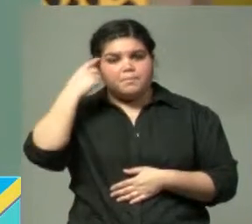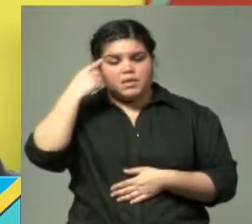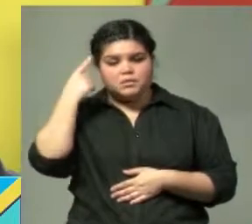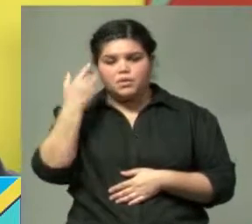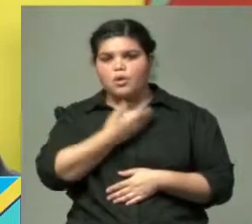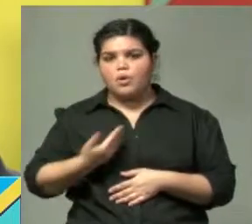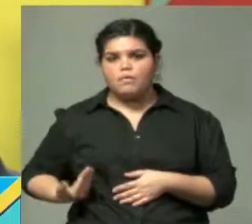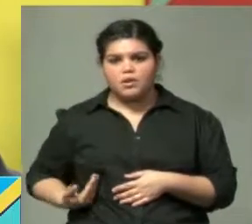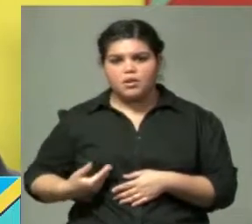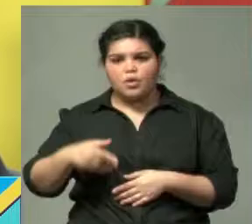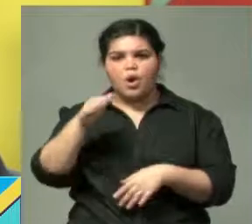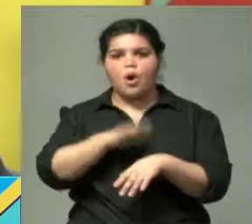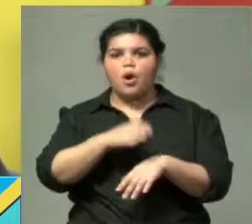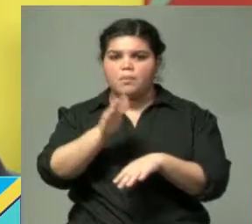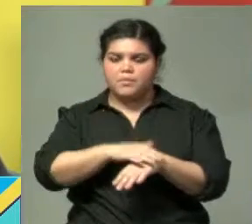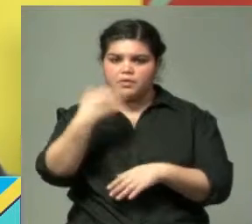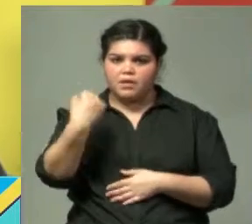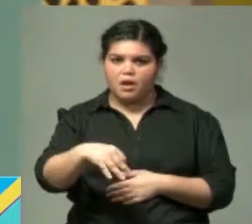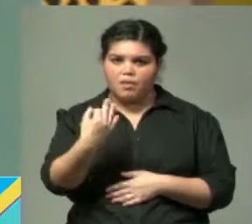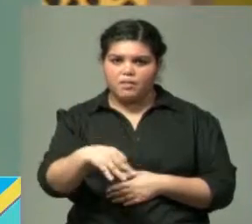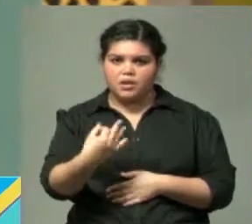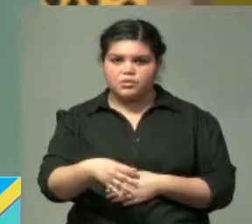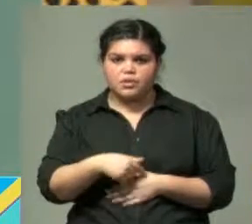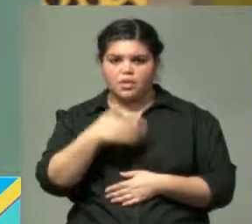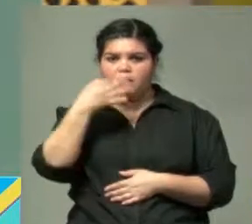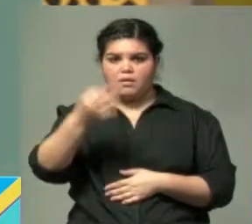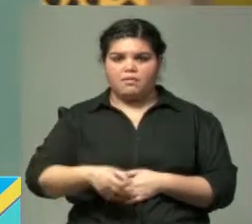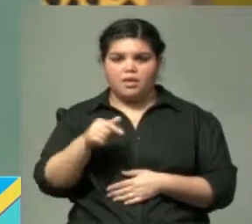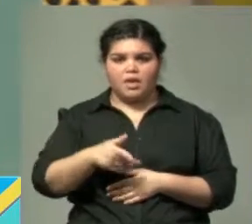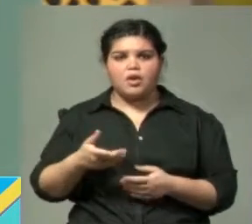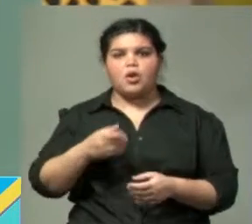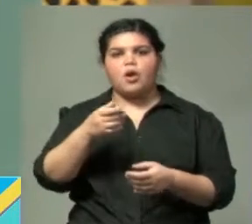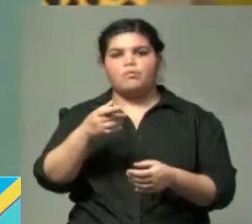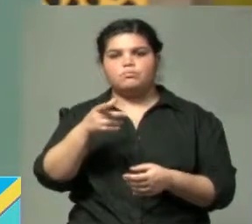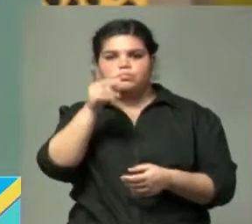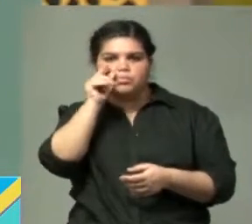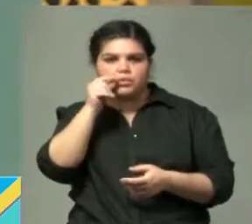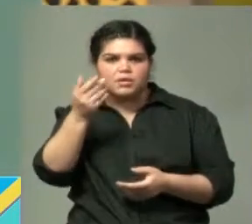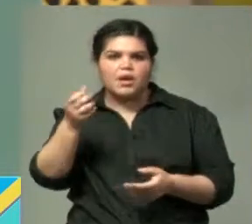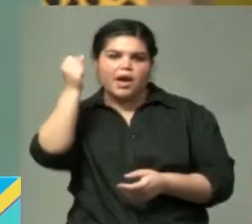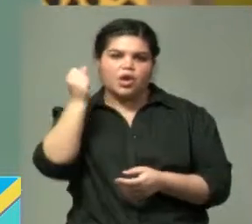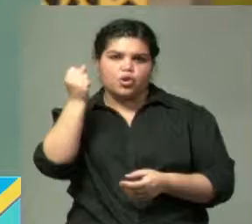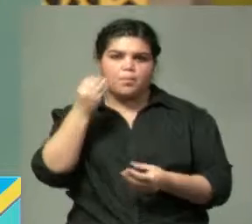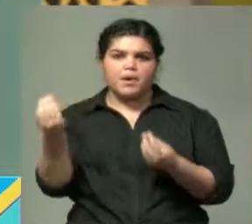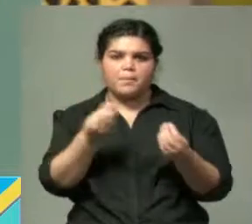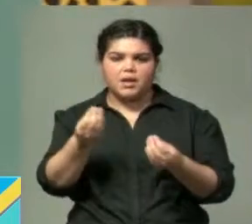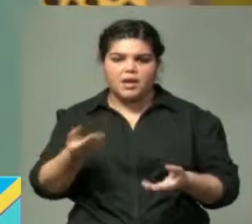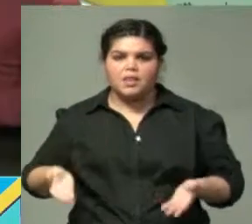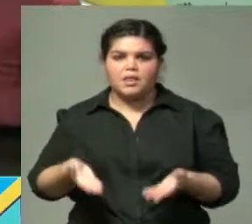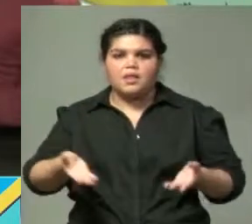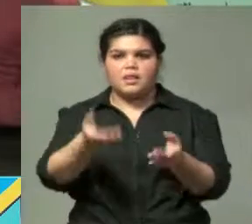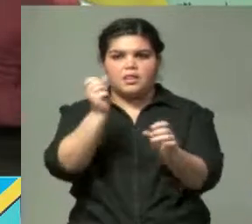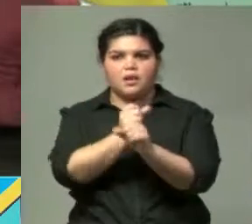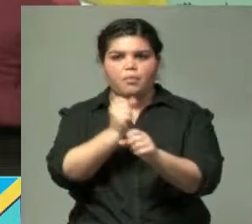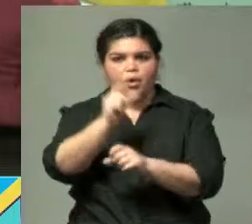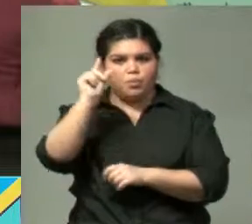la obligación, la responsabilidad, y para eso ejerce la política económica, para procurar que el desempleo sea lo más bajo posible.